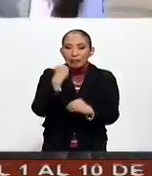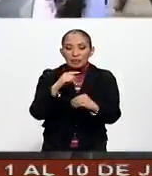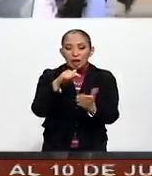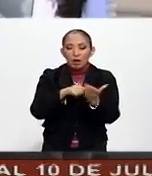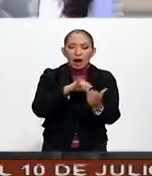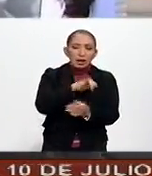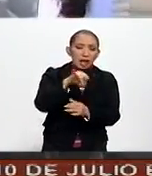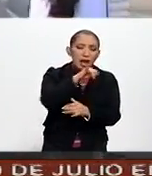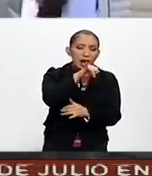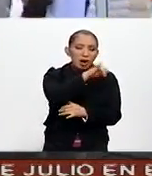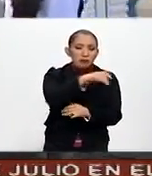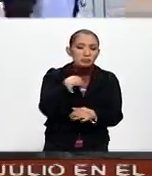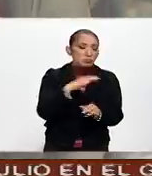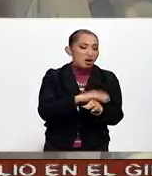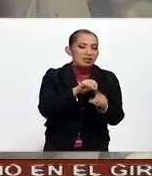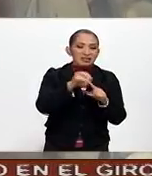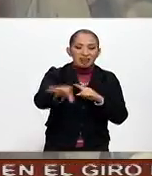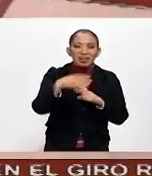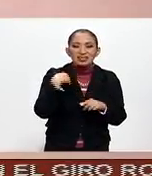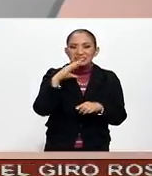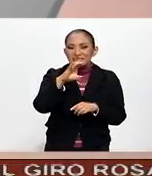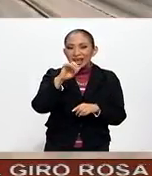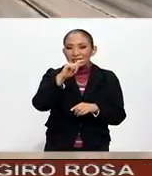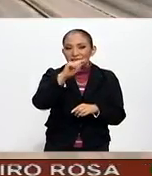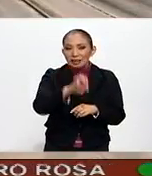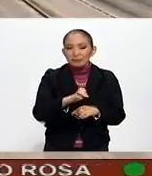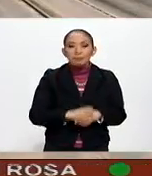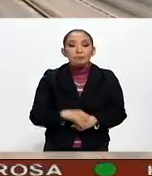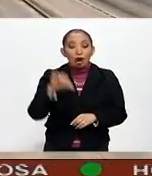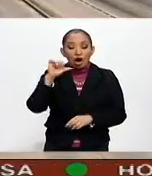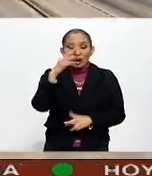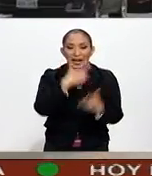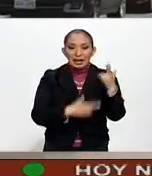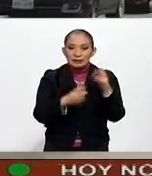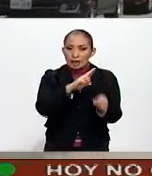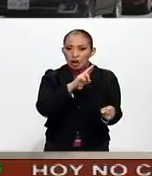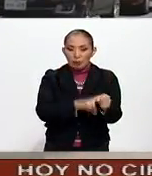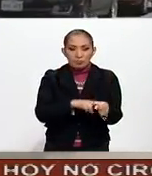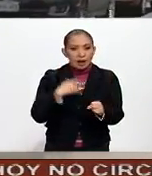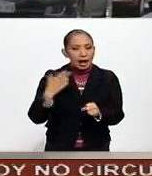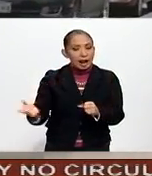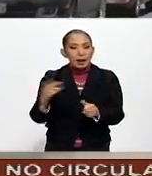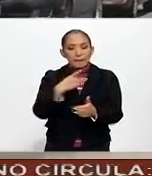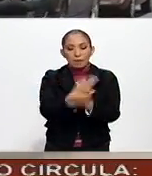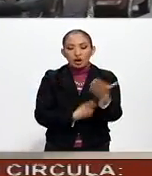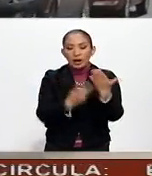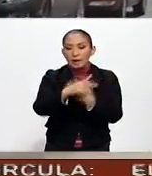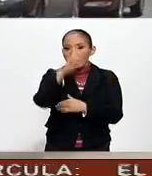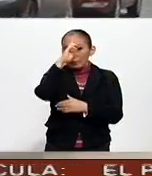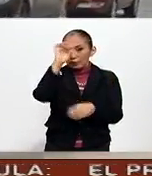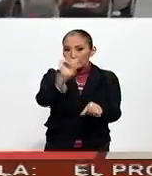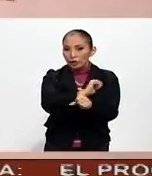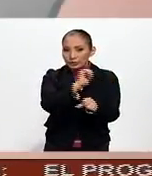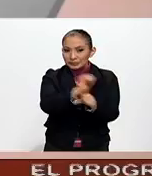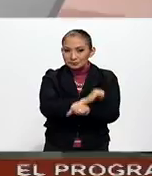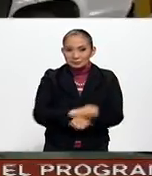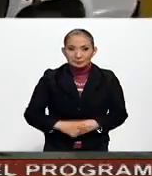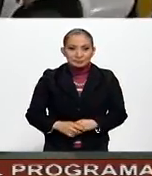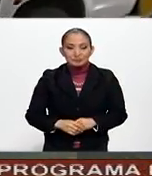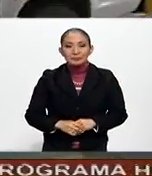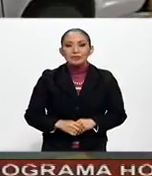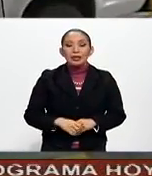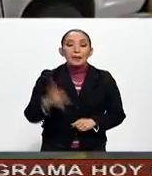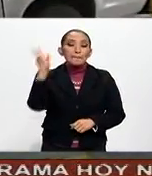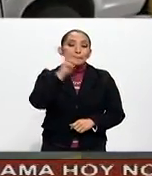zonas más afectadas por los bloqueos de la CENTE. Hoy regresa a la normalidad el programa Hoy No Circula.